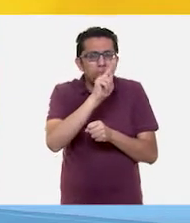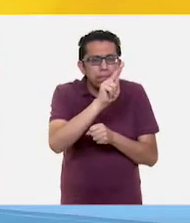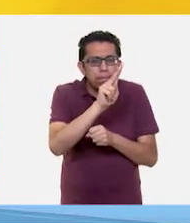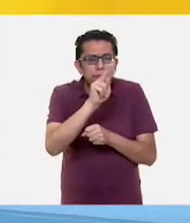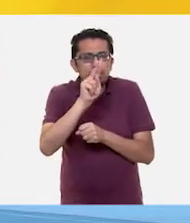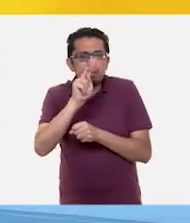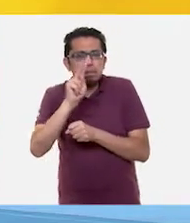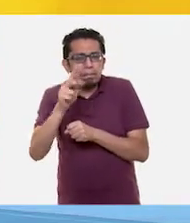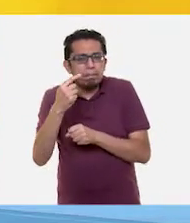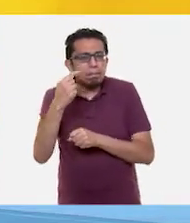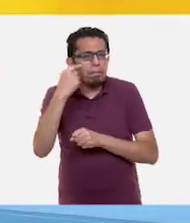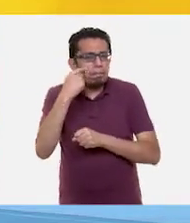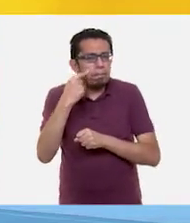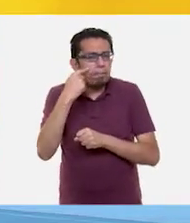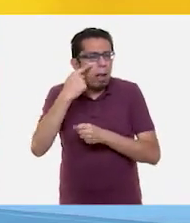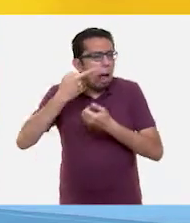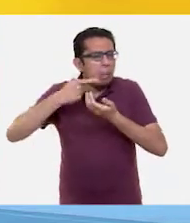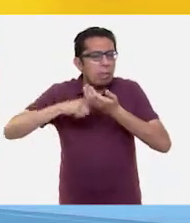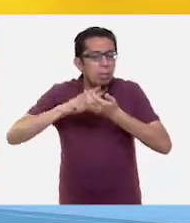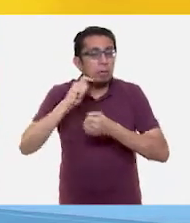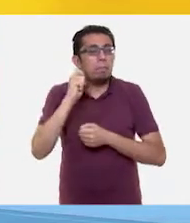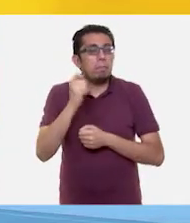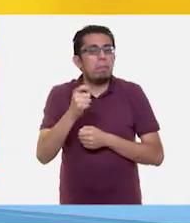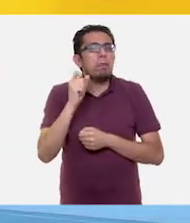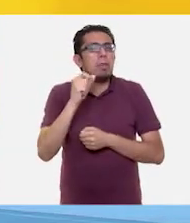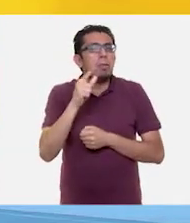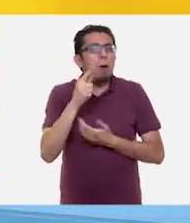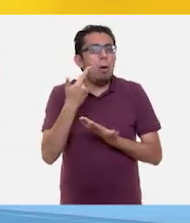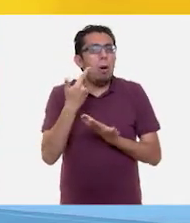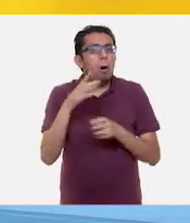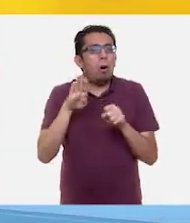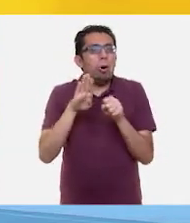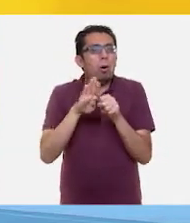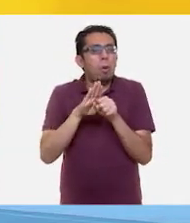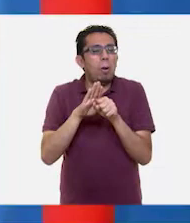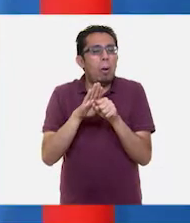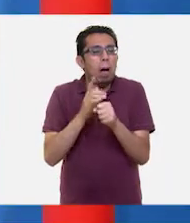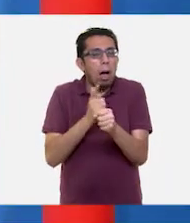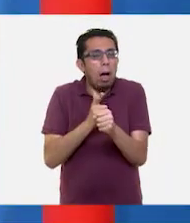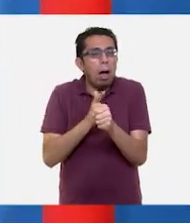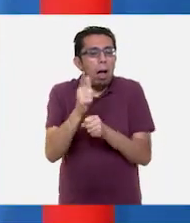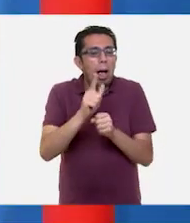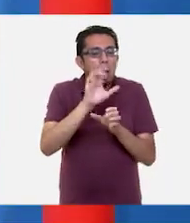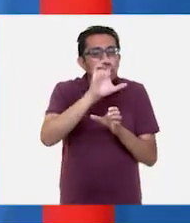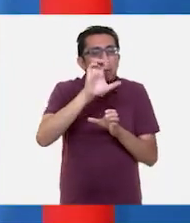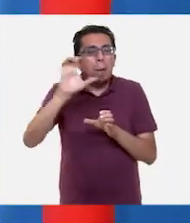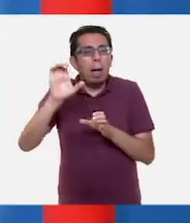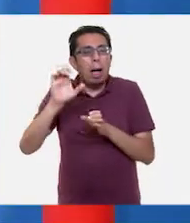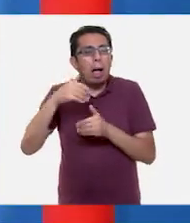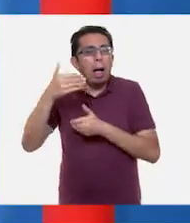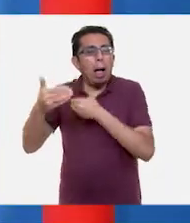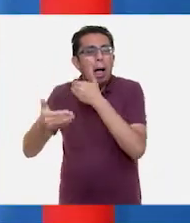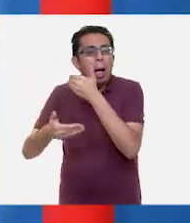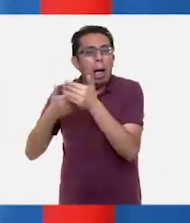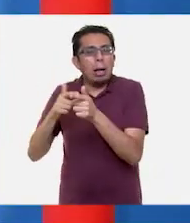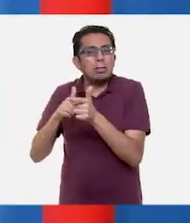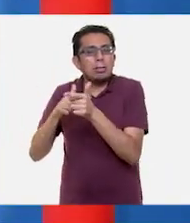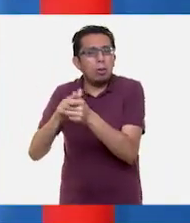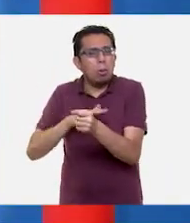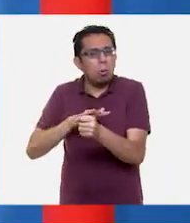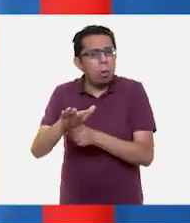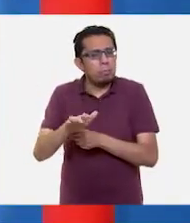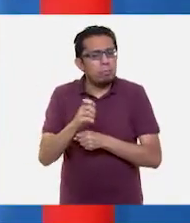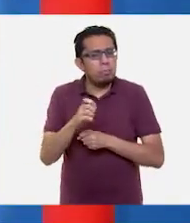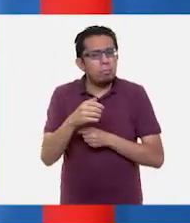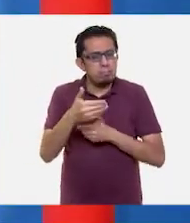utilizarla para encontrar los términos que continúan la sucesión. ¿Sucesiones con progresión especial?